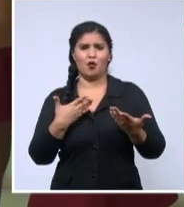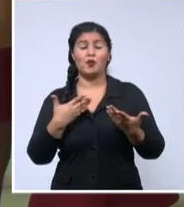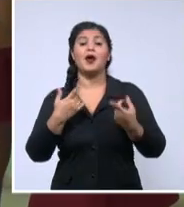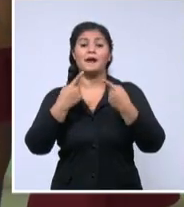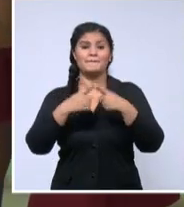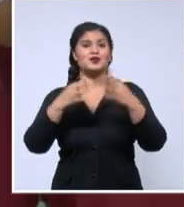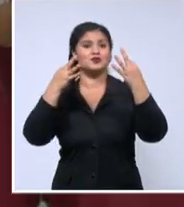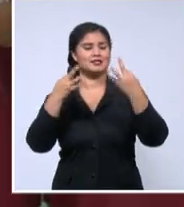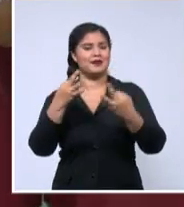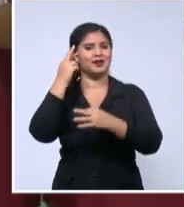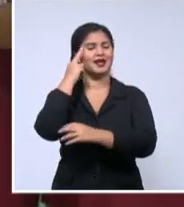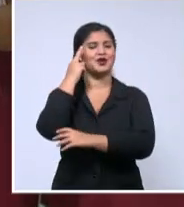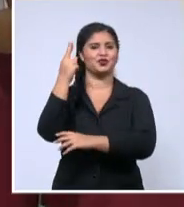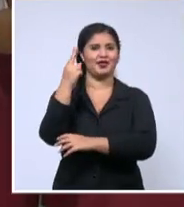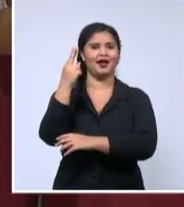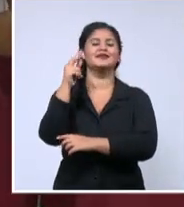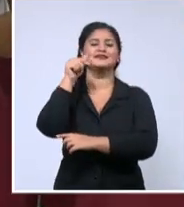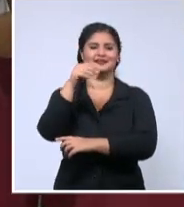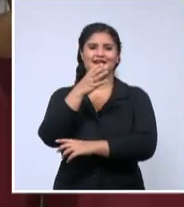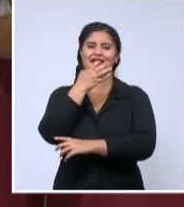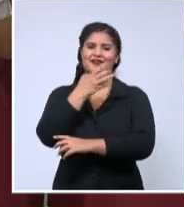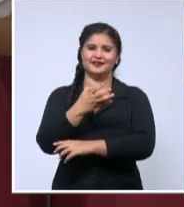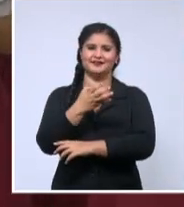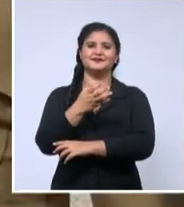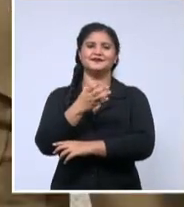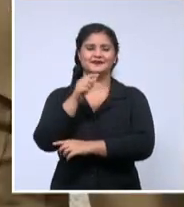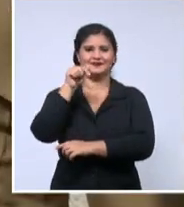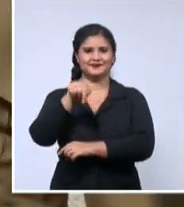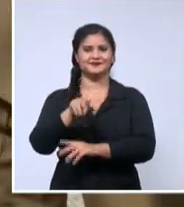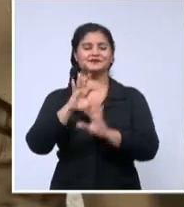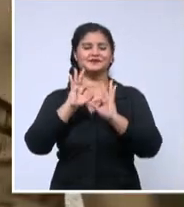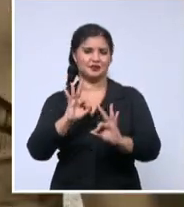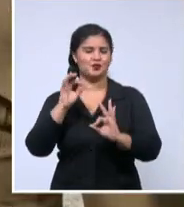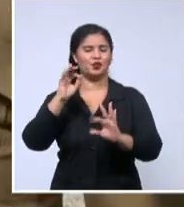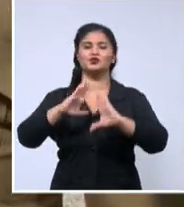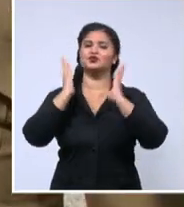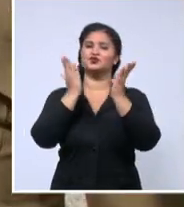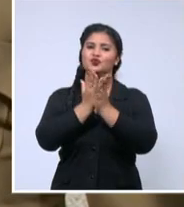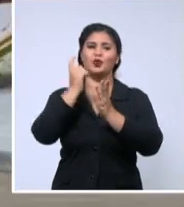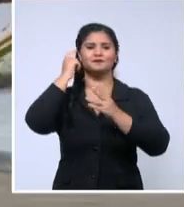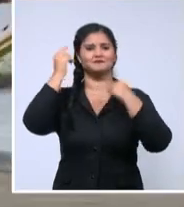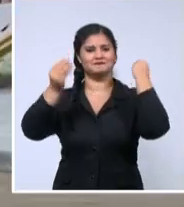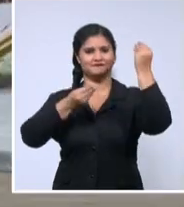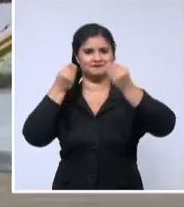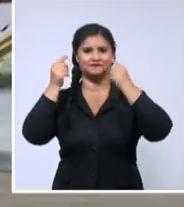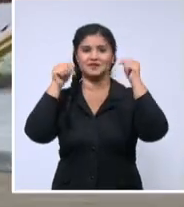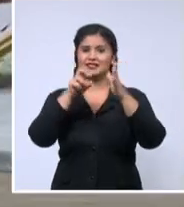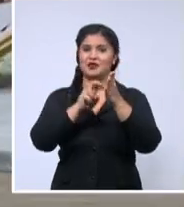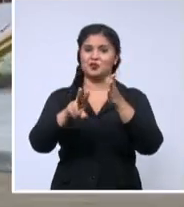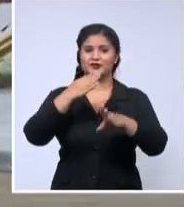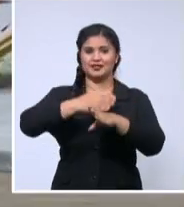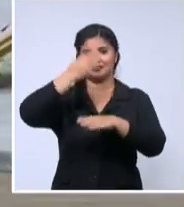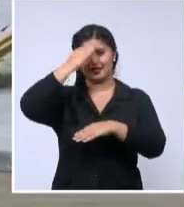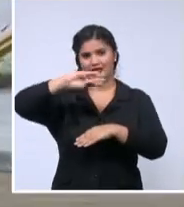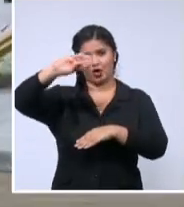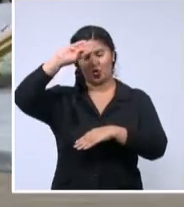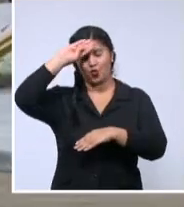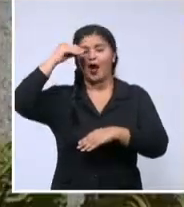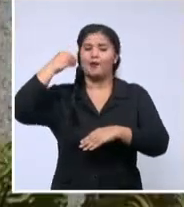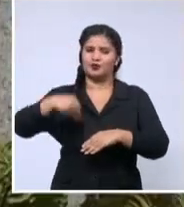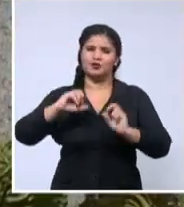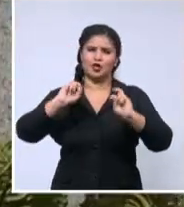sus ideas al futuro. Inspiración, propósito, reflexión. Los santiagueros aprovecharán para estar otro minuto junto a la